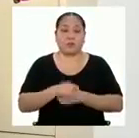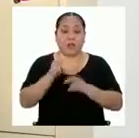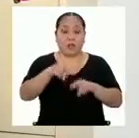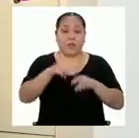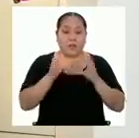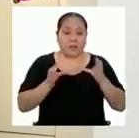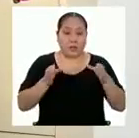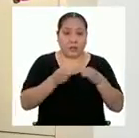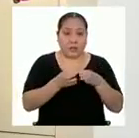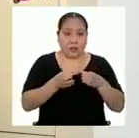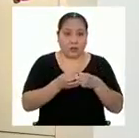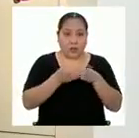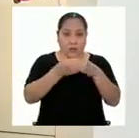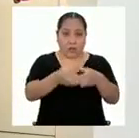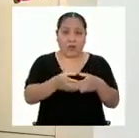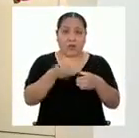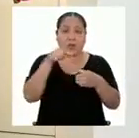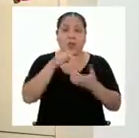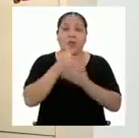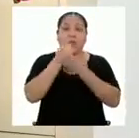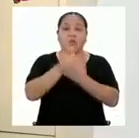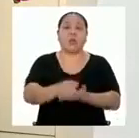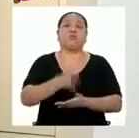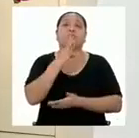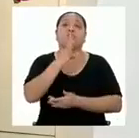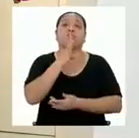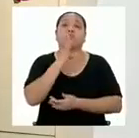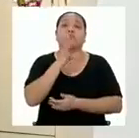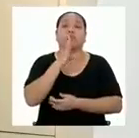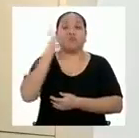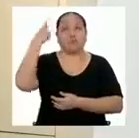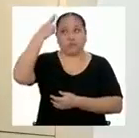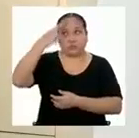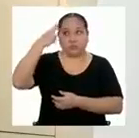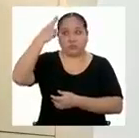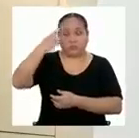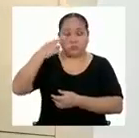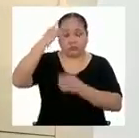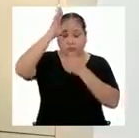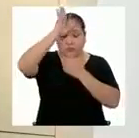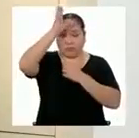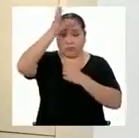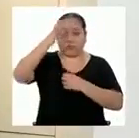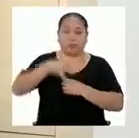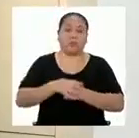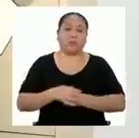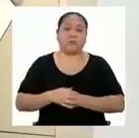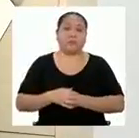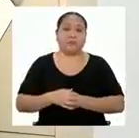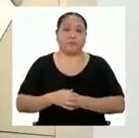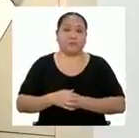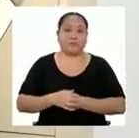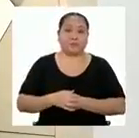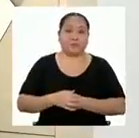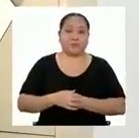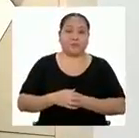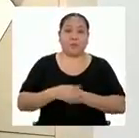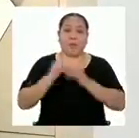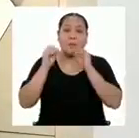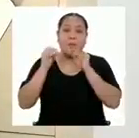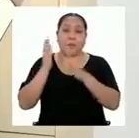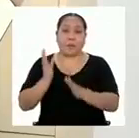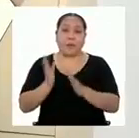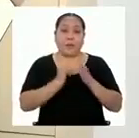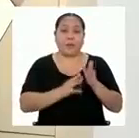redonda brindó la posibilidad de utilizar el lenguaje oral de manera reflexiva y creativa. La elaboración del